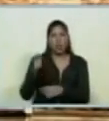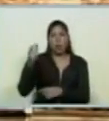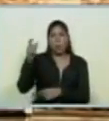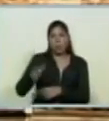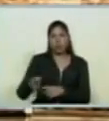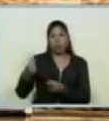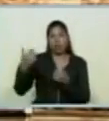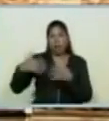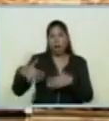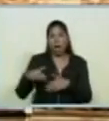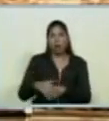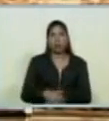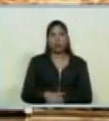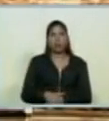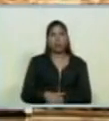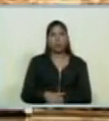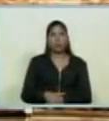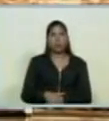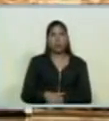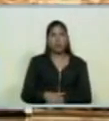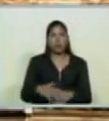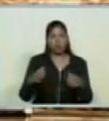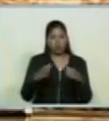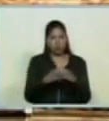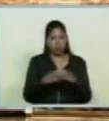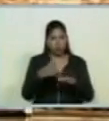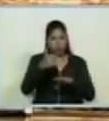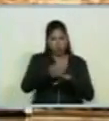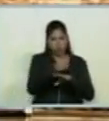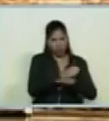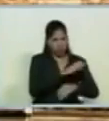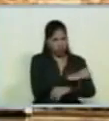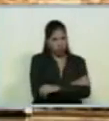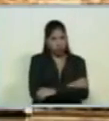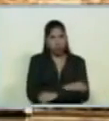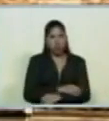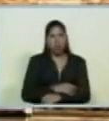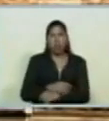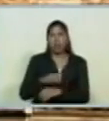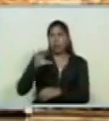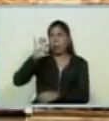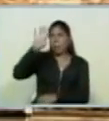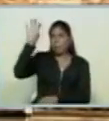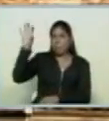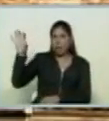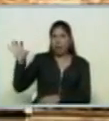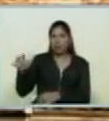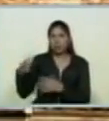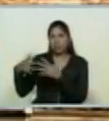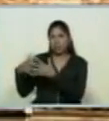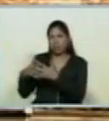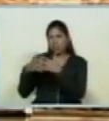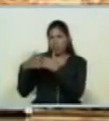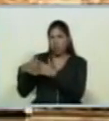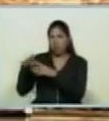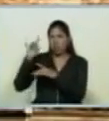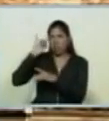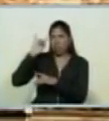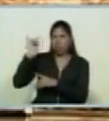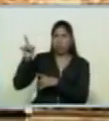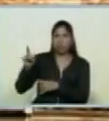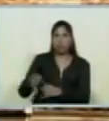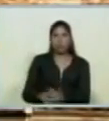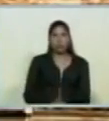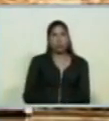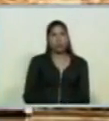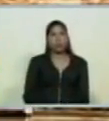de la oligarquía, los demonios de la derecha venezolana, los demonios del imperialismo. ¿Y cuánta fuerza nos da,